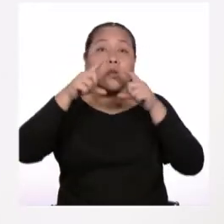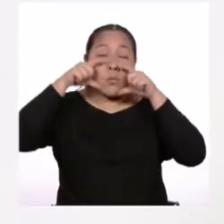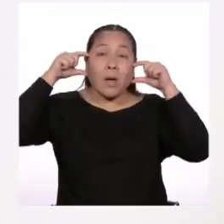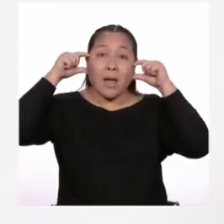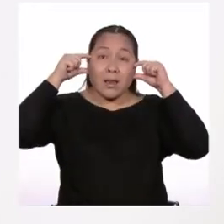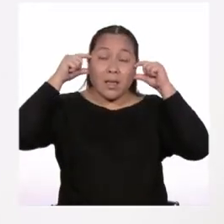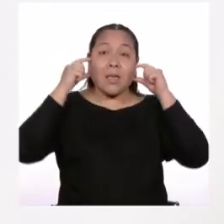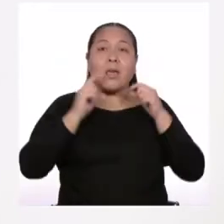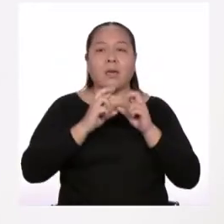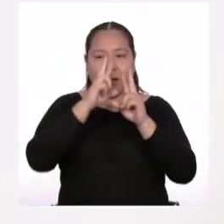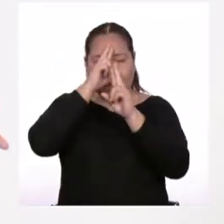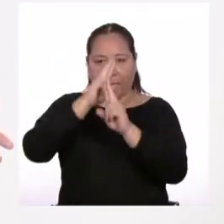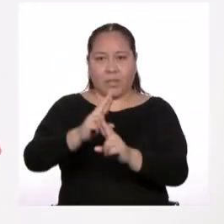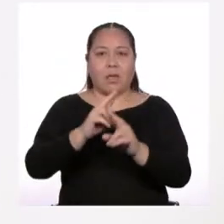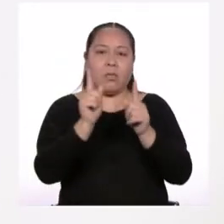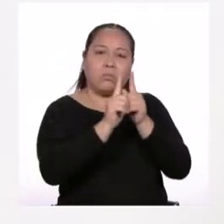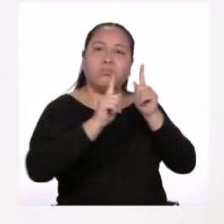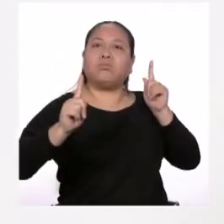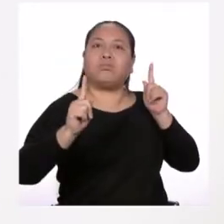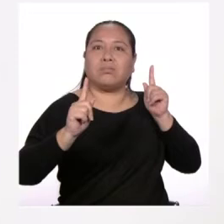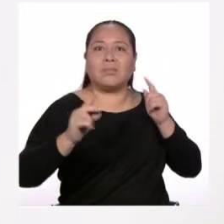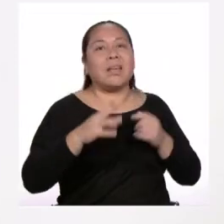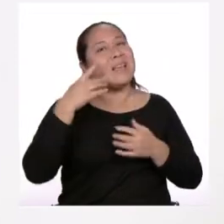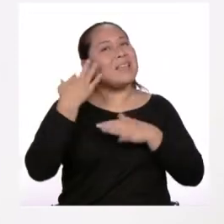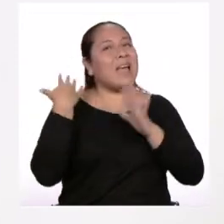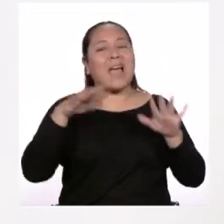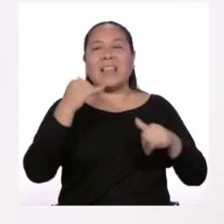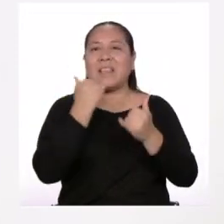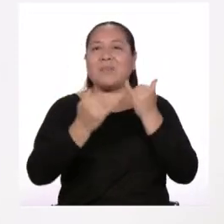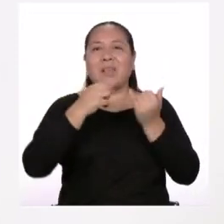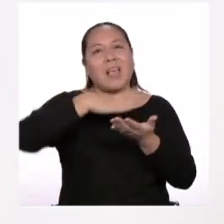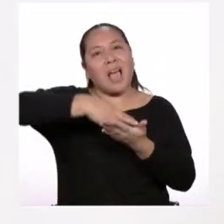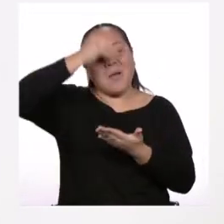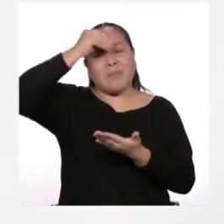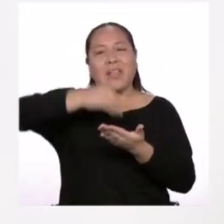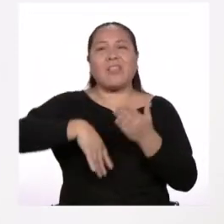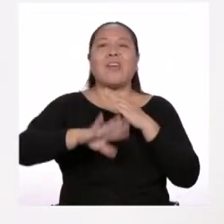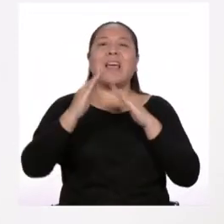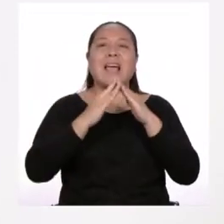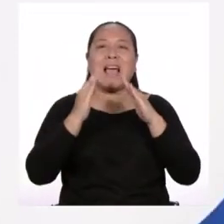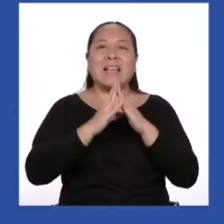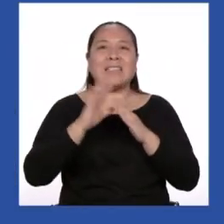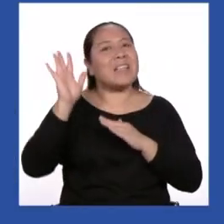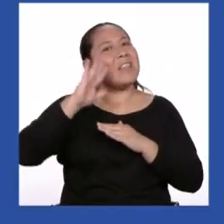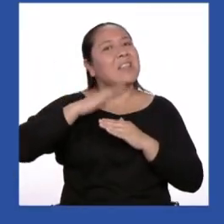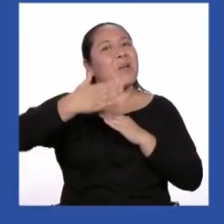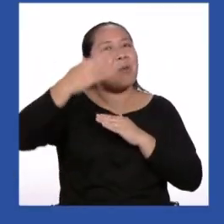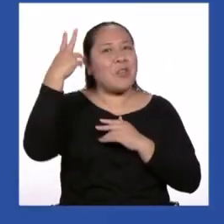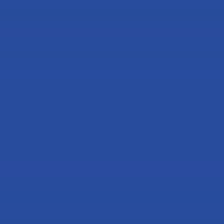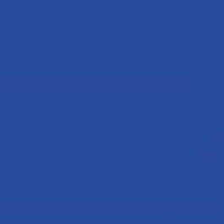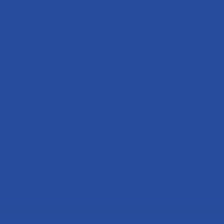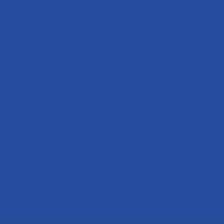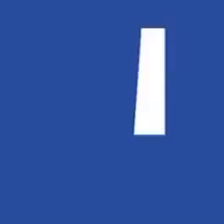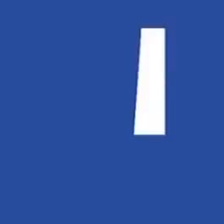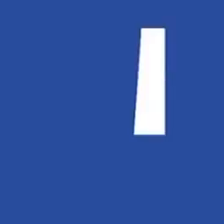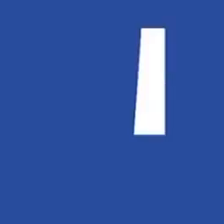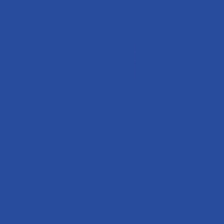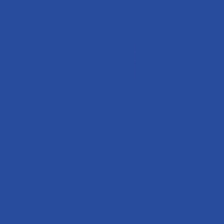de distancia como mínimo. Esto fue todo por hoy en Aprende en Casa. Nosotros nos vemos en una próxima edición. ¡Chao, chao, chao!